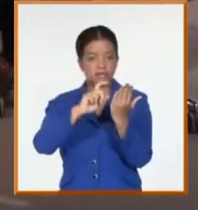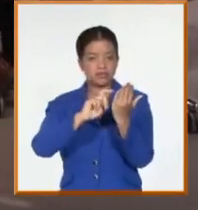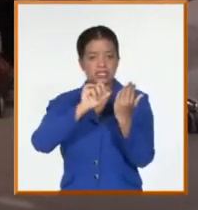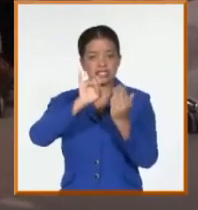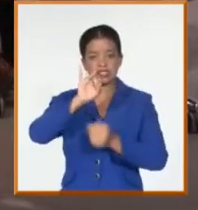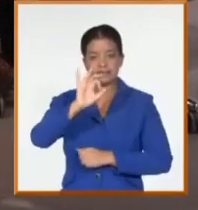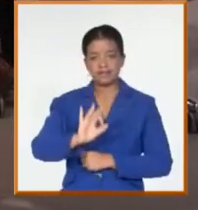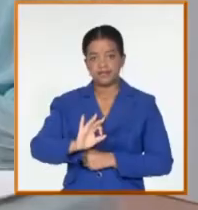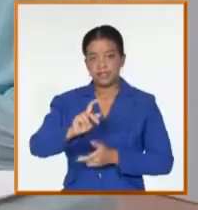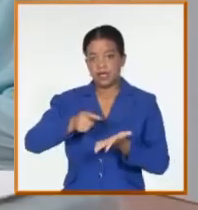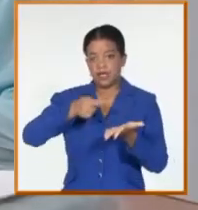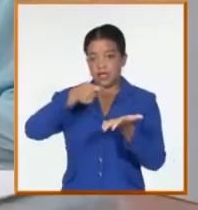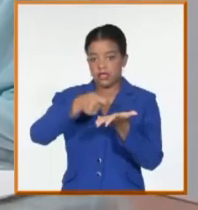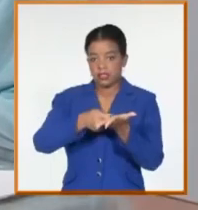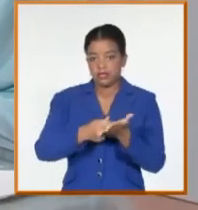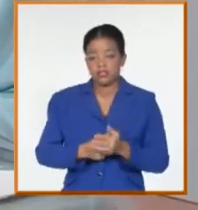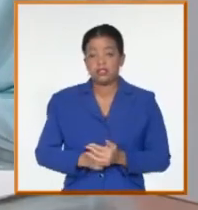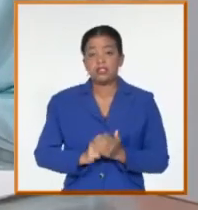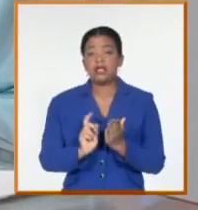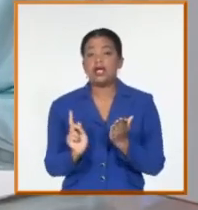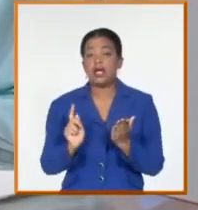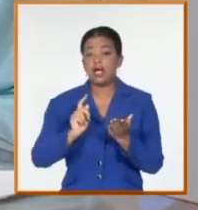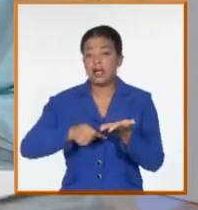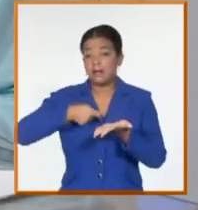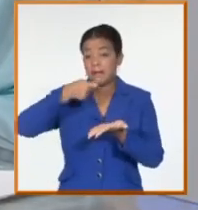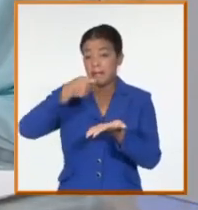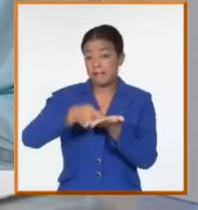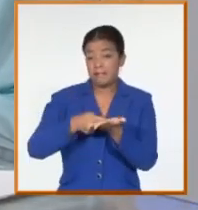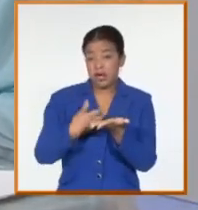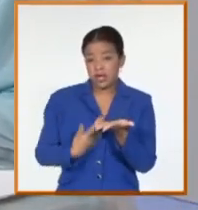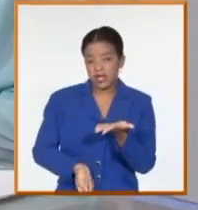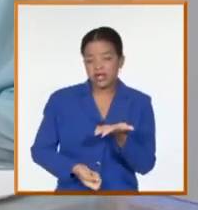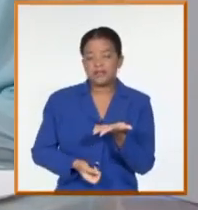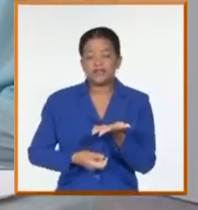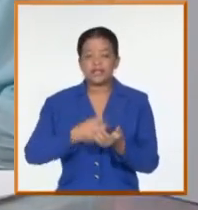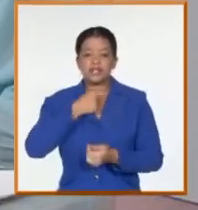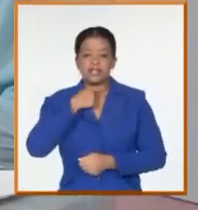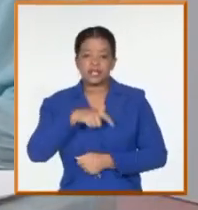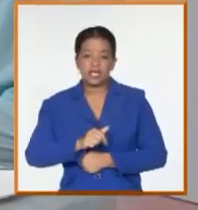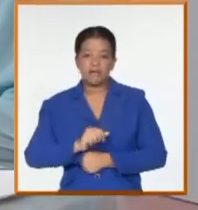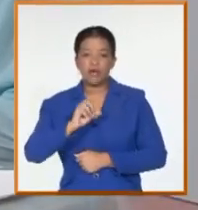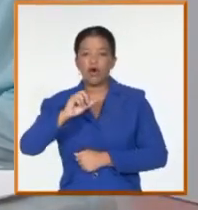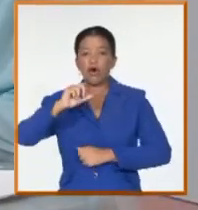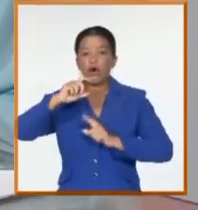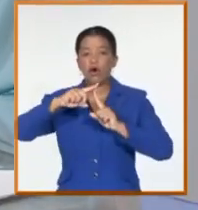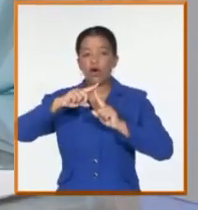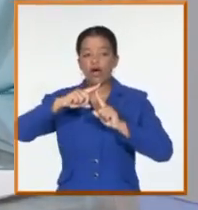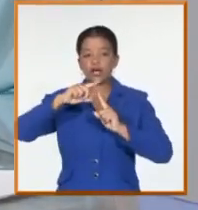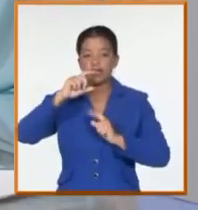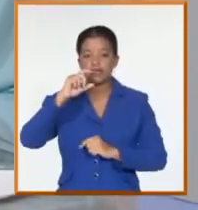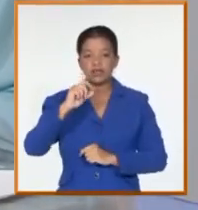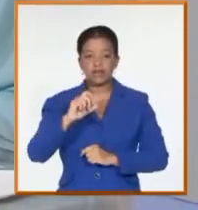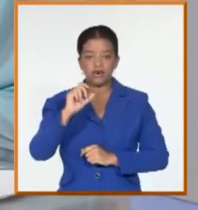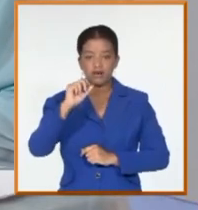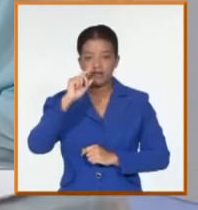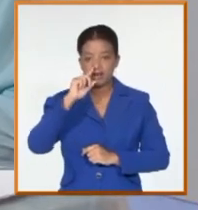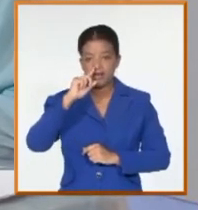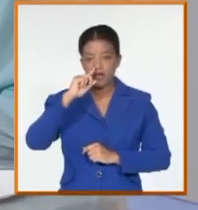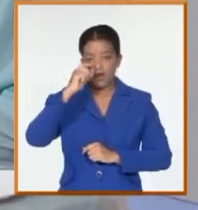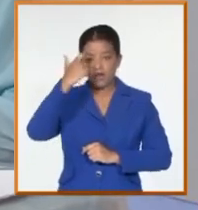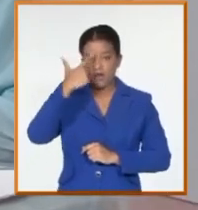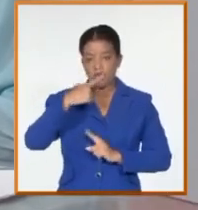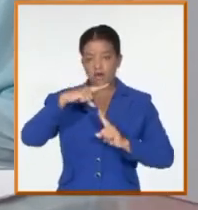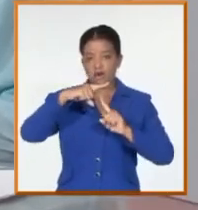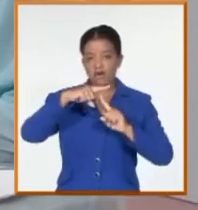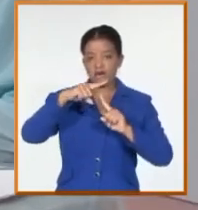ahí también tenemos que tener que se incluyen los pagos por tributo que le hacemos Hoy estamos ejecutando el 67%